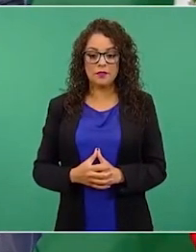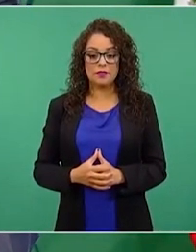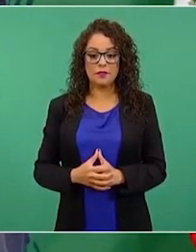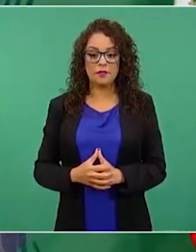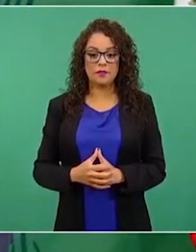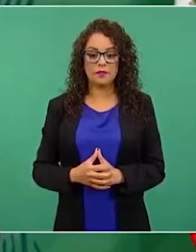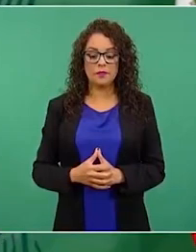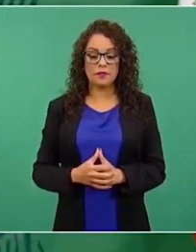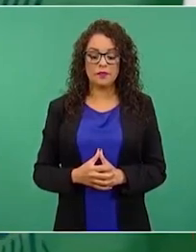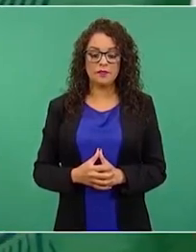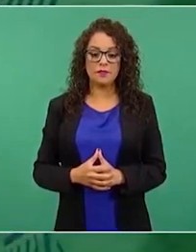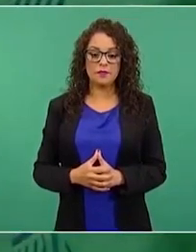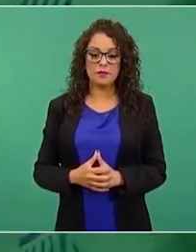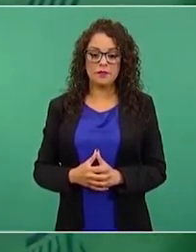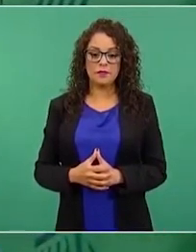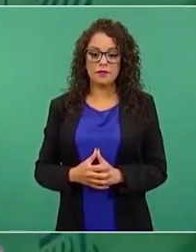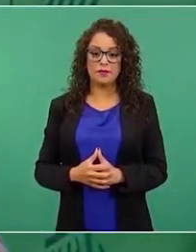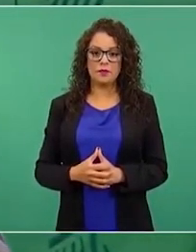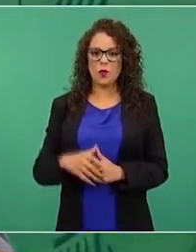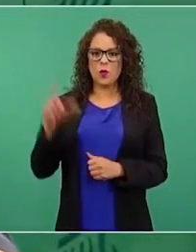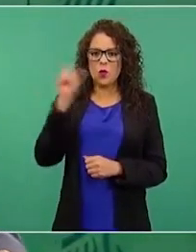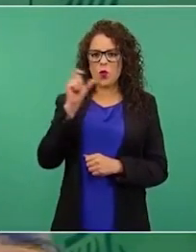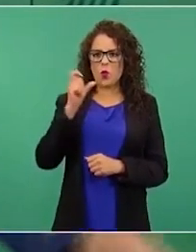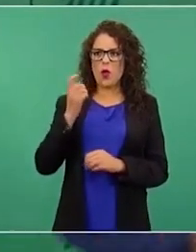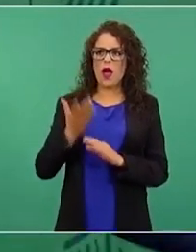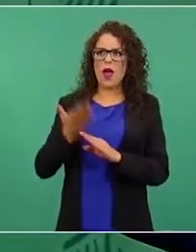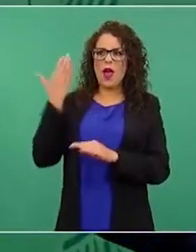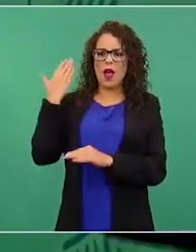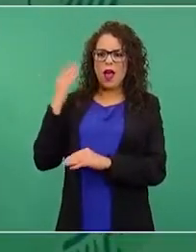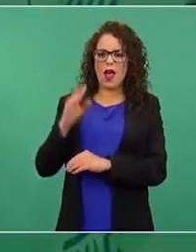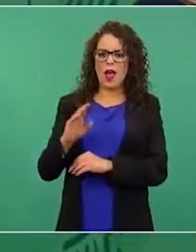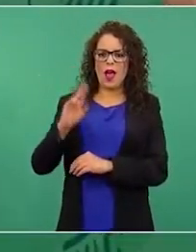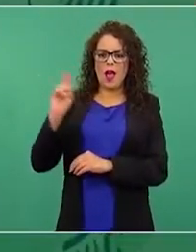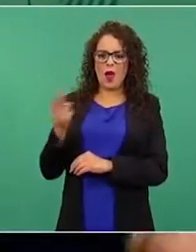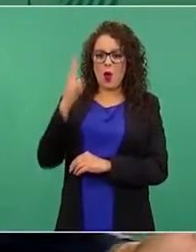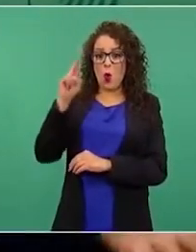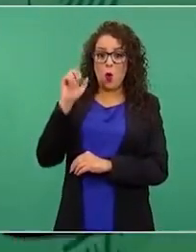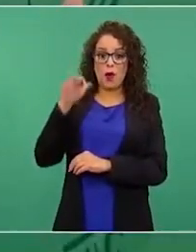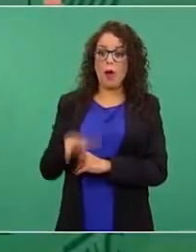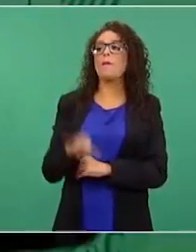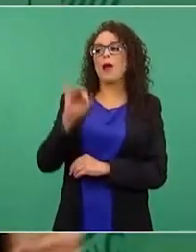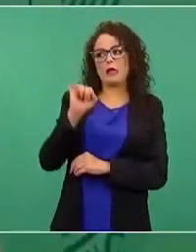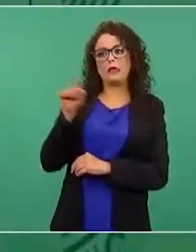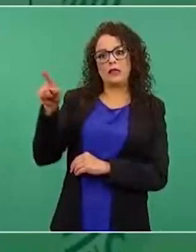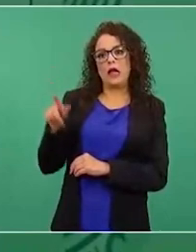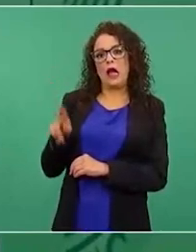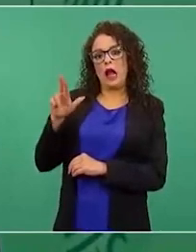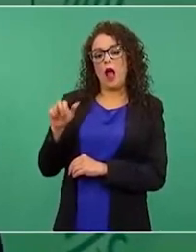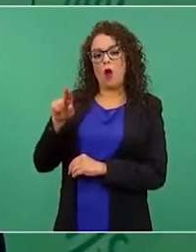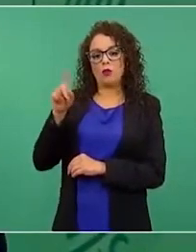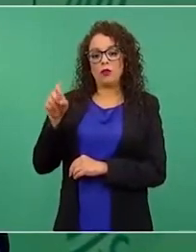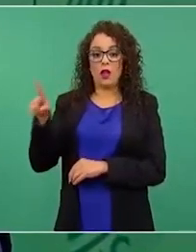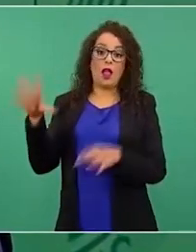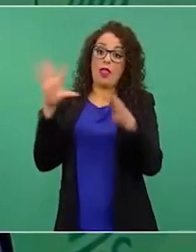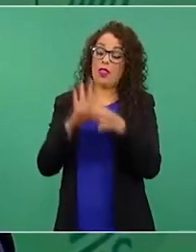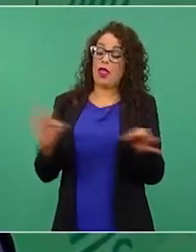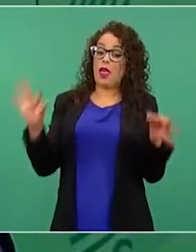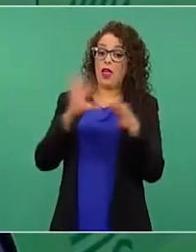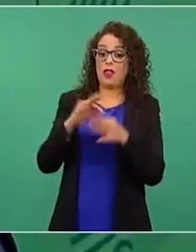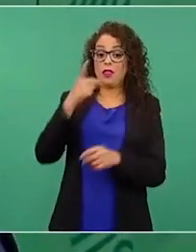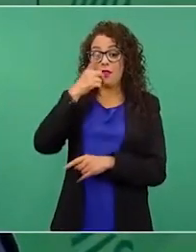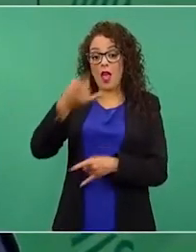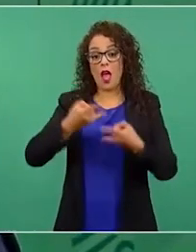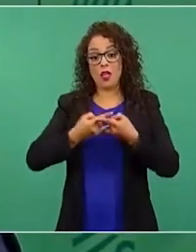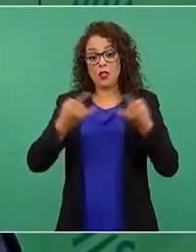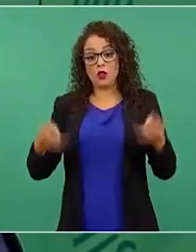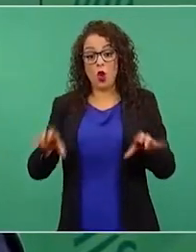Cuando lo de la UNAM, sí, ahí hasta Krause sacó la historia de la